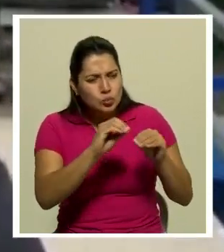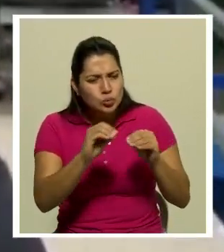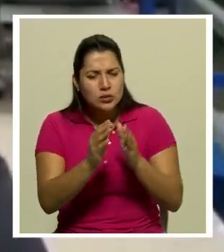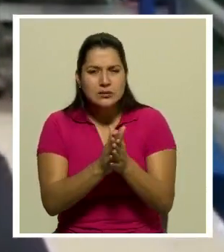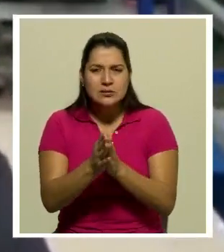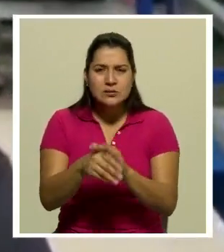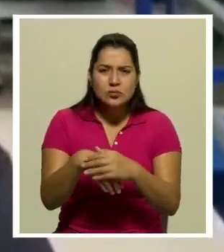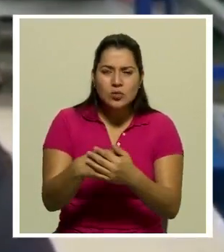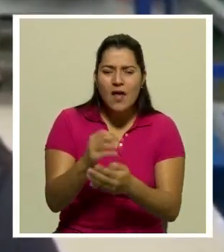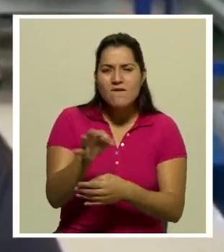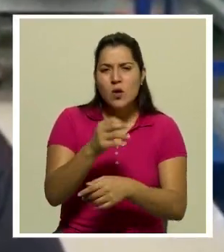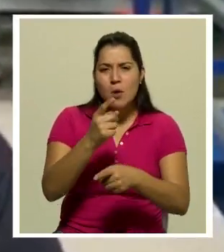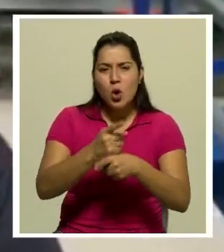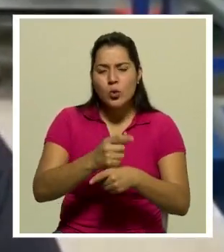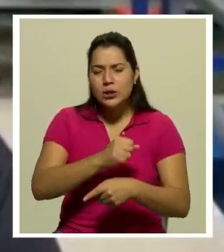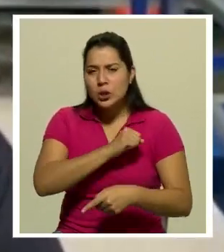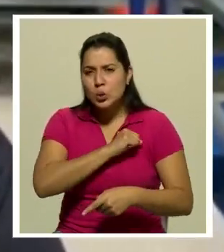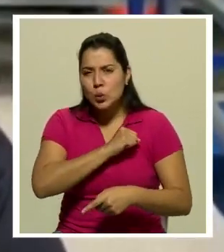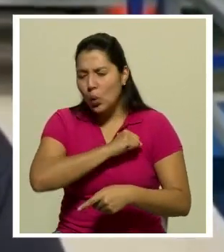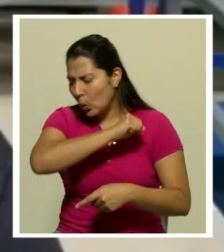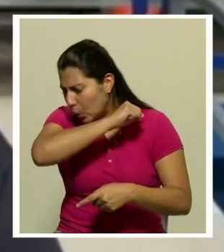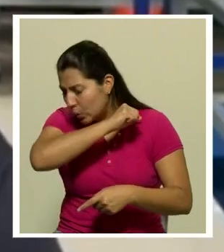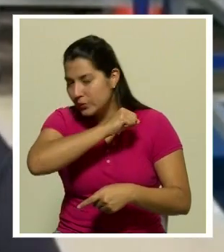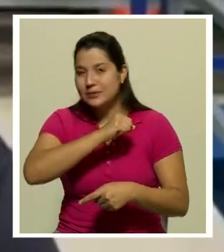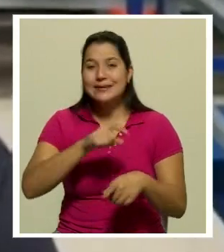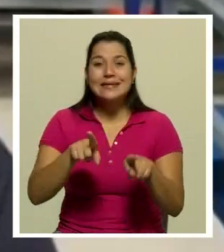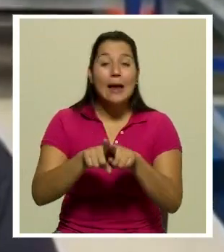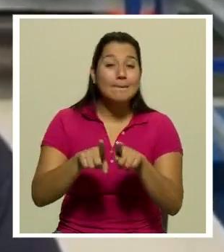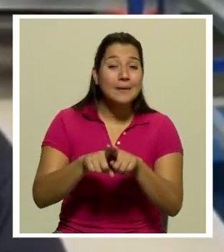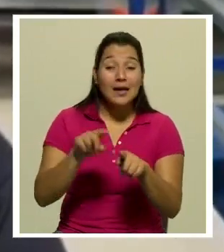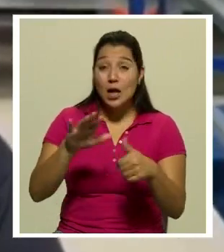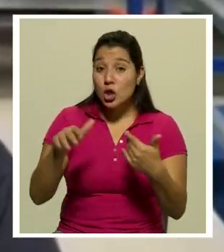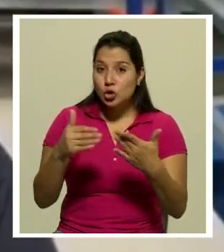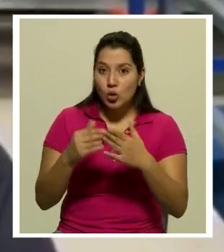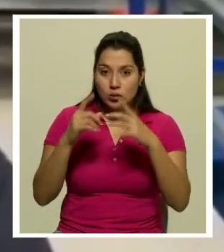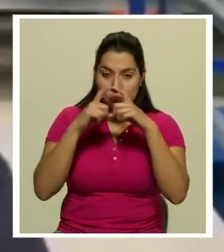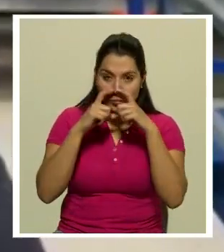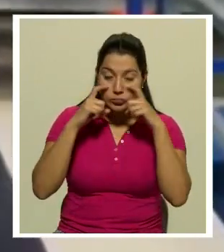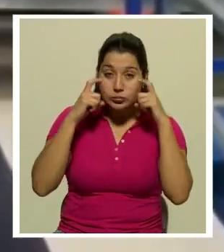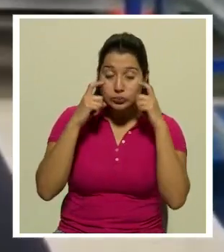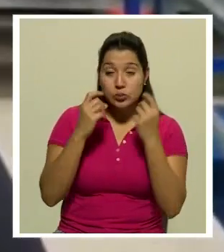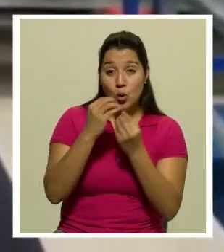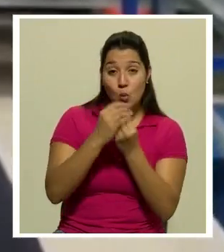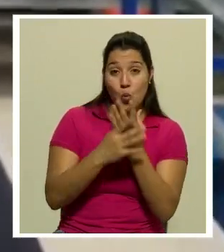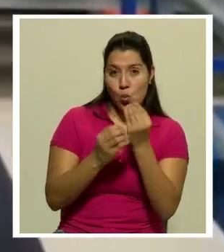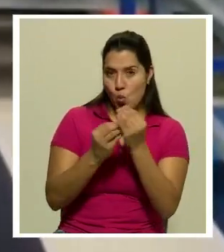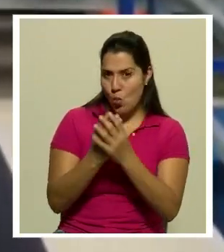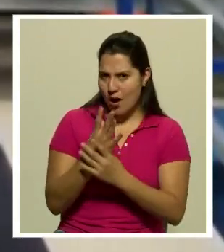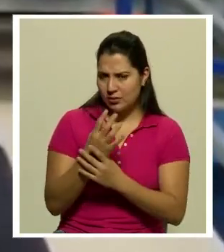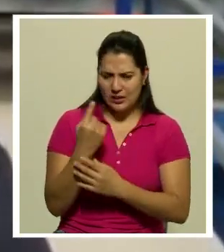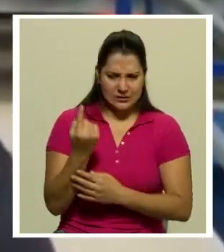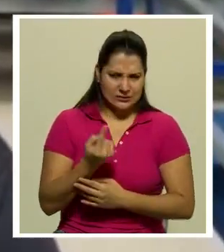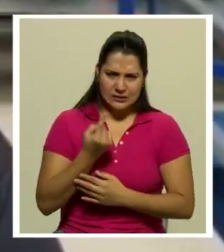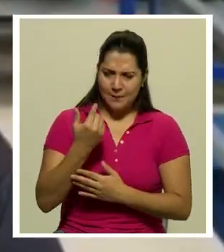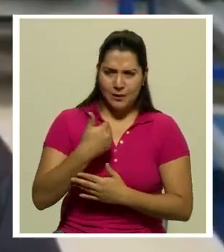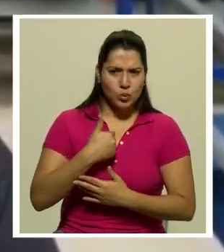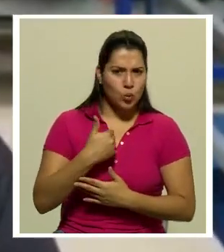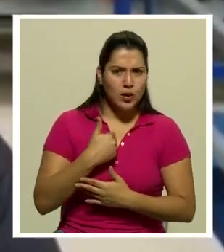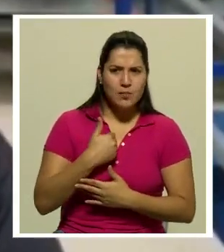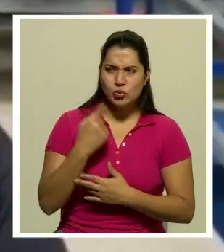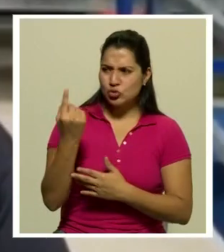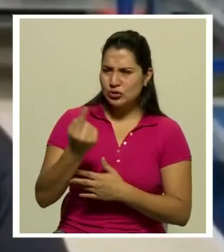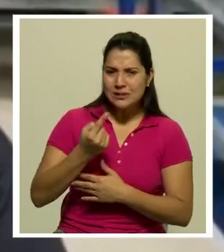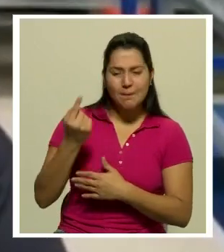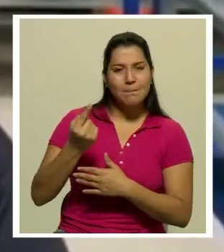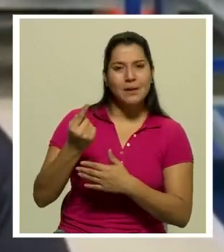manos, protocolo de estornudo, de tos, posteriormente todo el equipo de mascarilla quirúrgica y guantes que siempre tuvimos